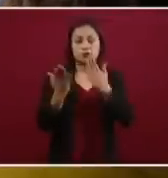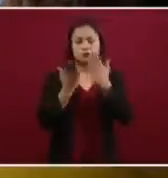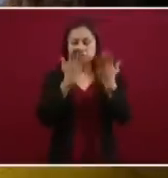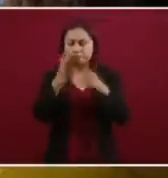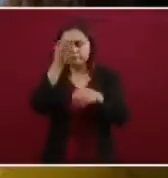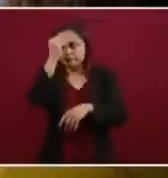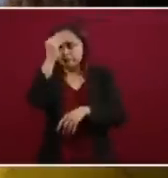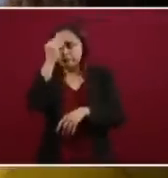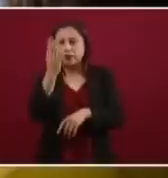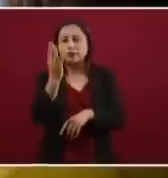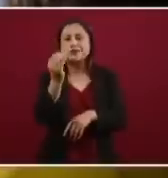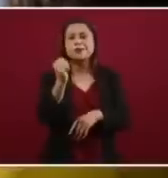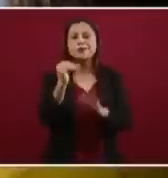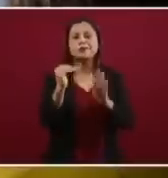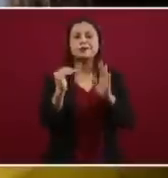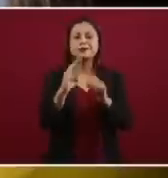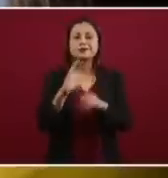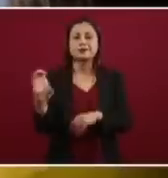jóvenes